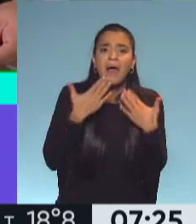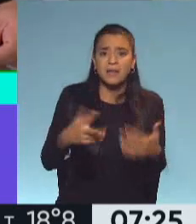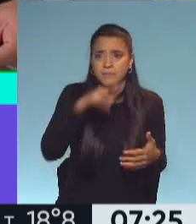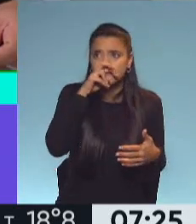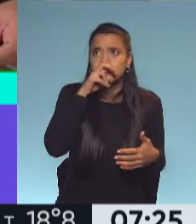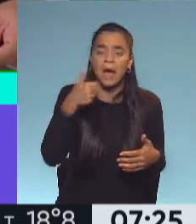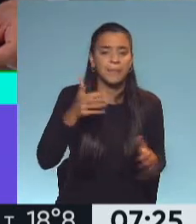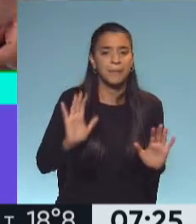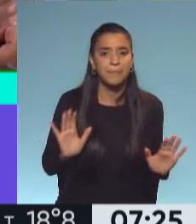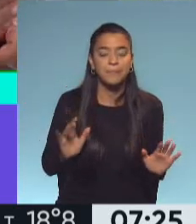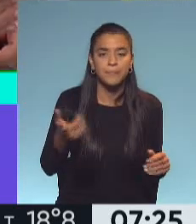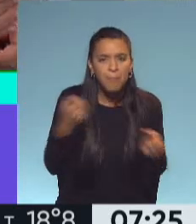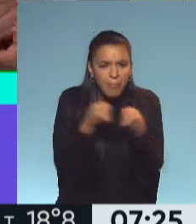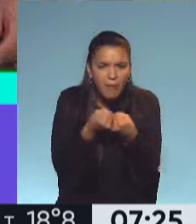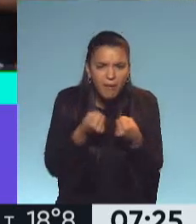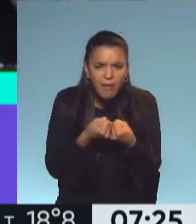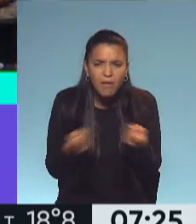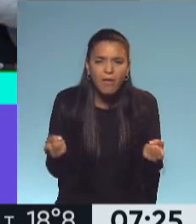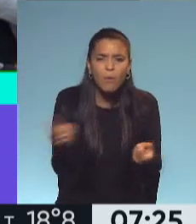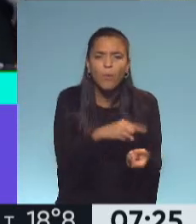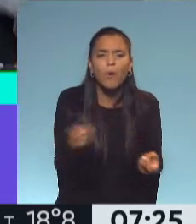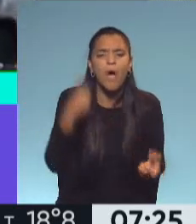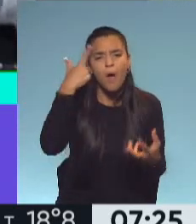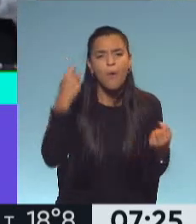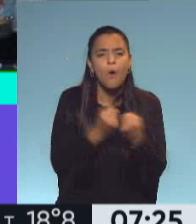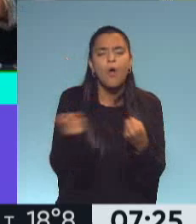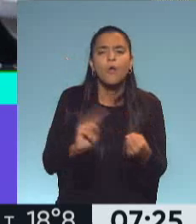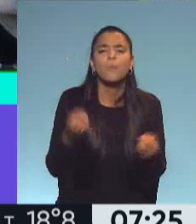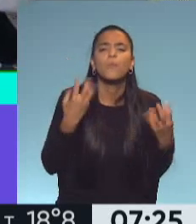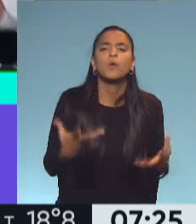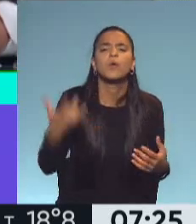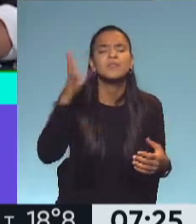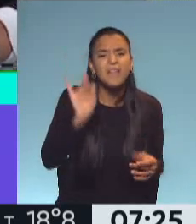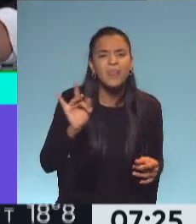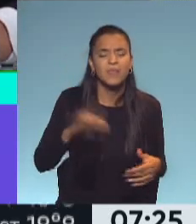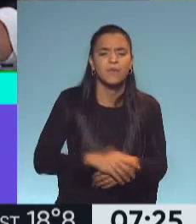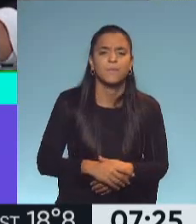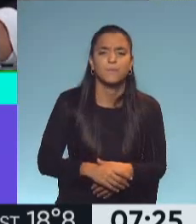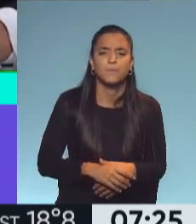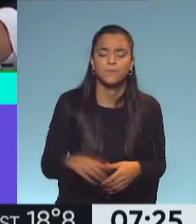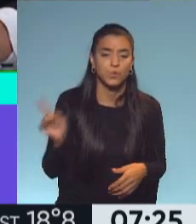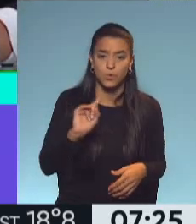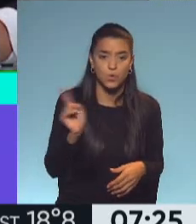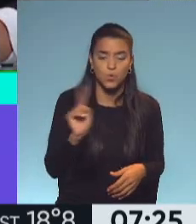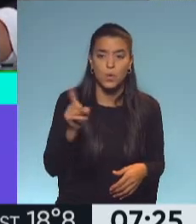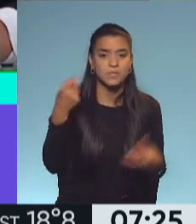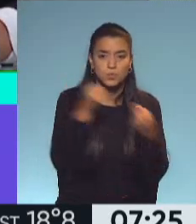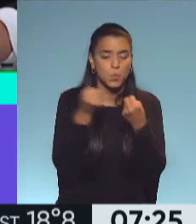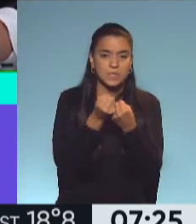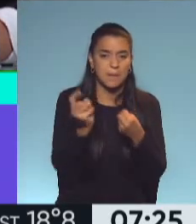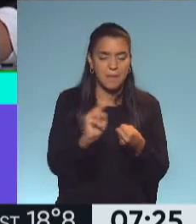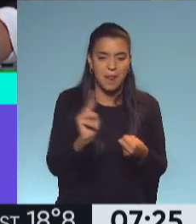todavía, que encima se estén peleando entre ustedes y no se pongan de acuerdo. ¿Por qué es tan difícil? No, nadie se pelea con